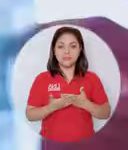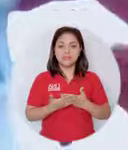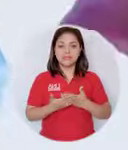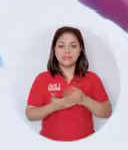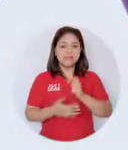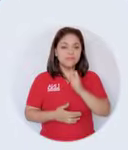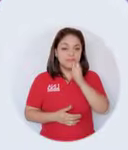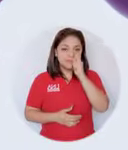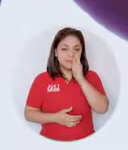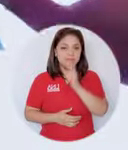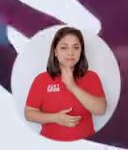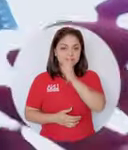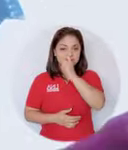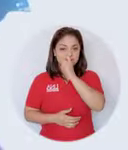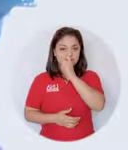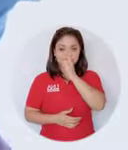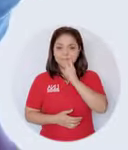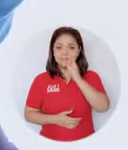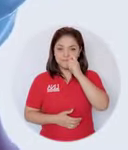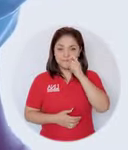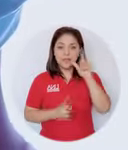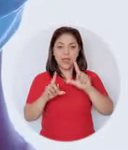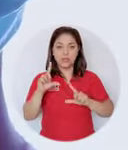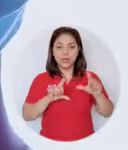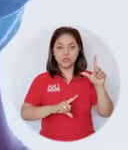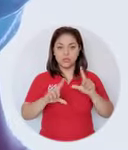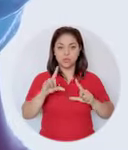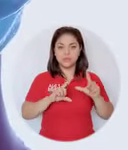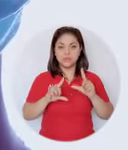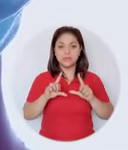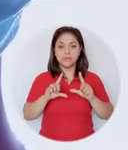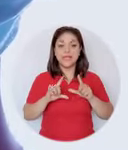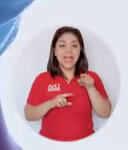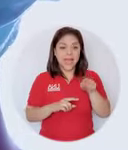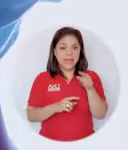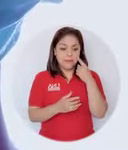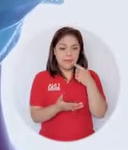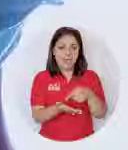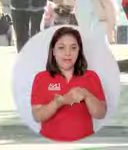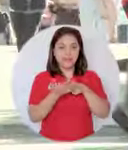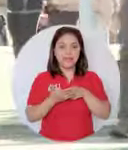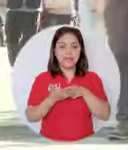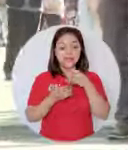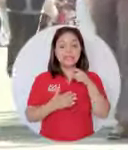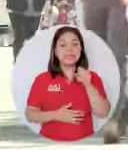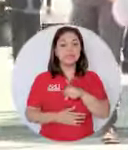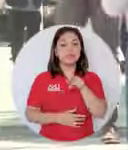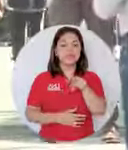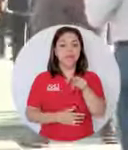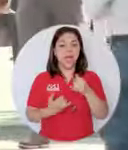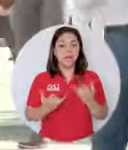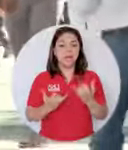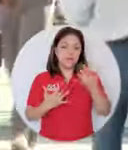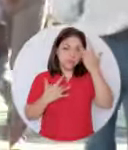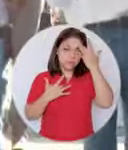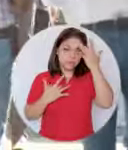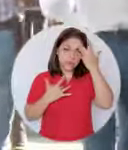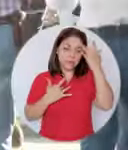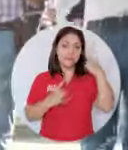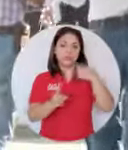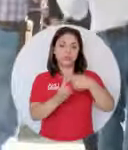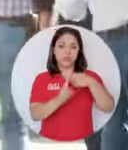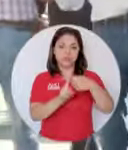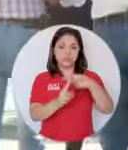laboratorio positivo, por supuesto, nos dice, bueno, usted tiene una enfermedad que en ese momento está activa y que justamente usted se convierte en un caso